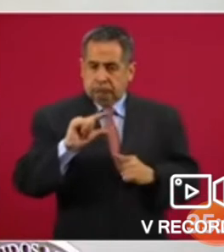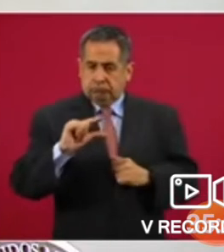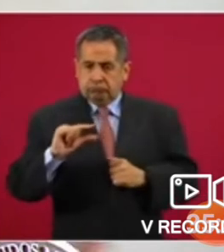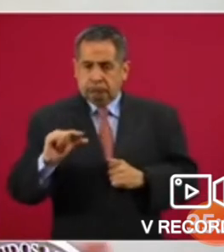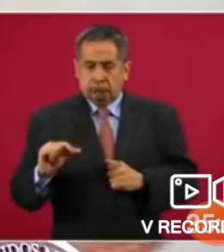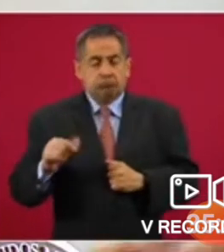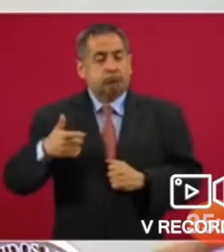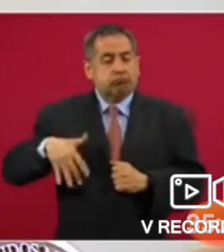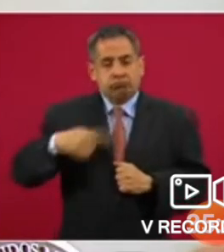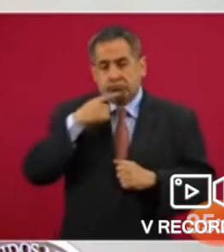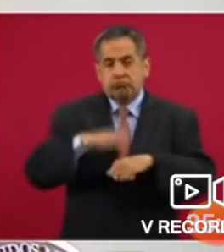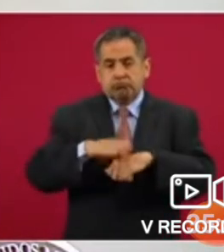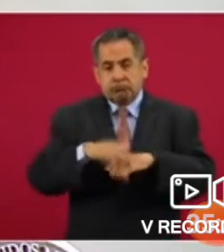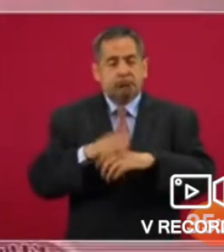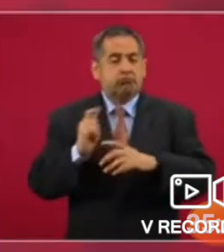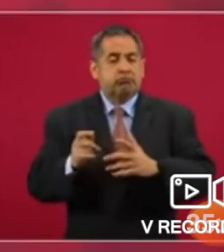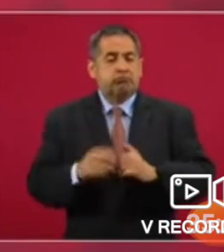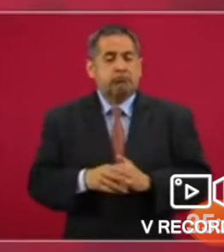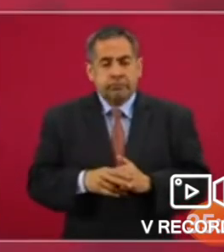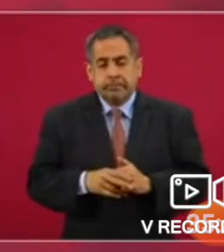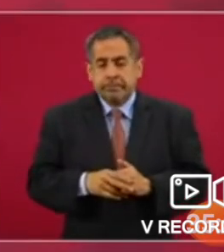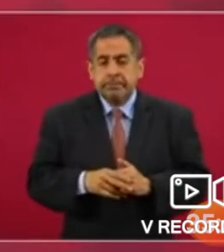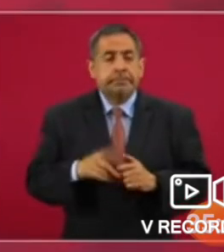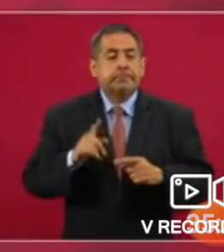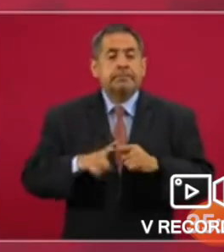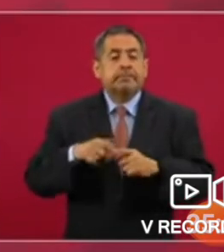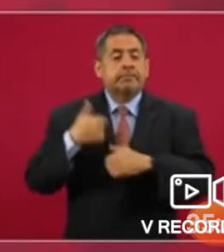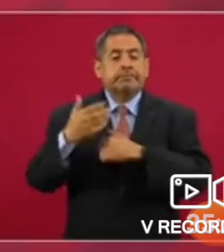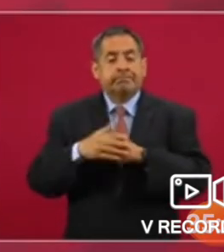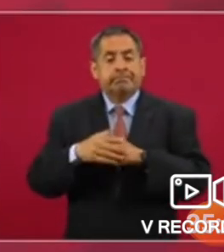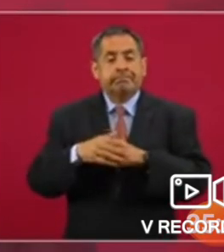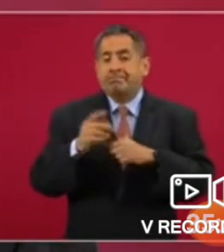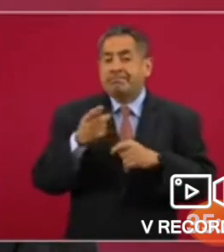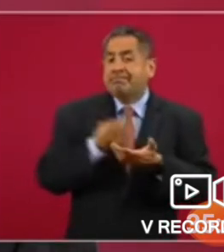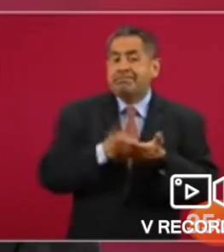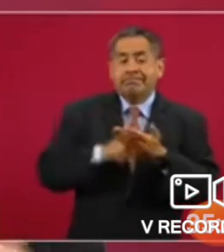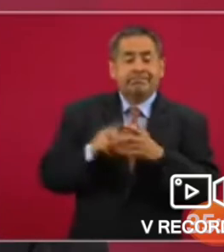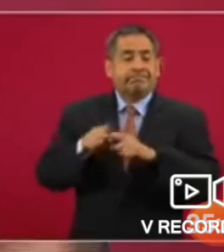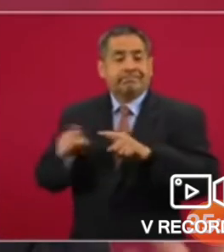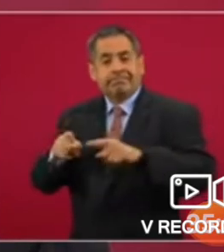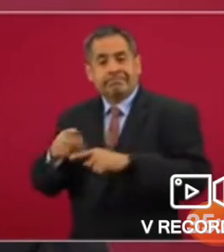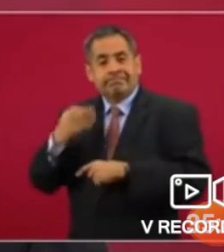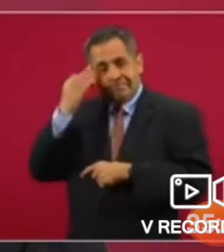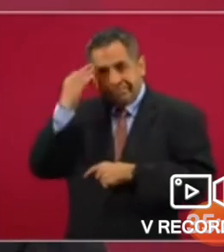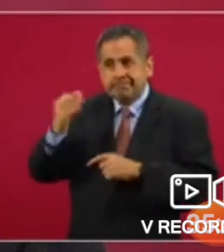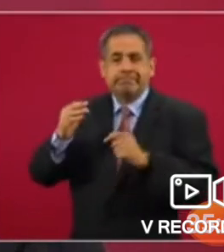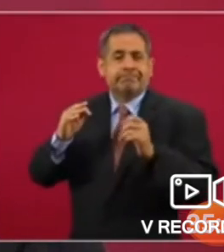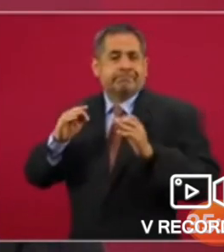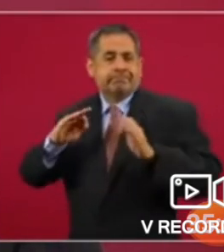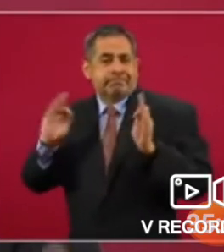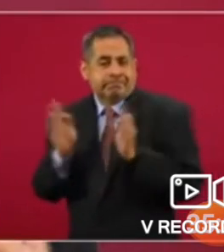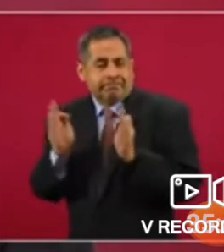y, como advertimos también, con la llegada de la época invernal, el otoño y el